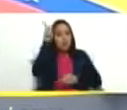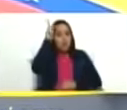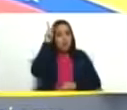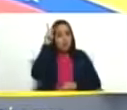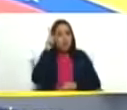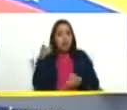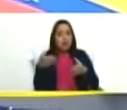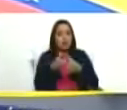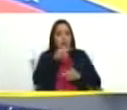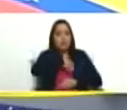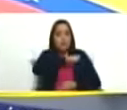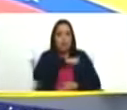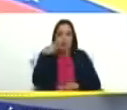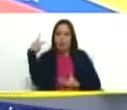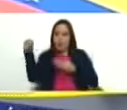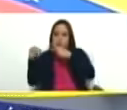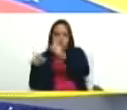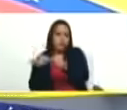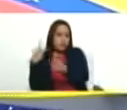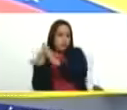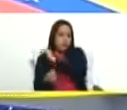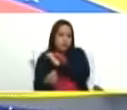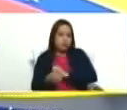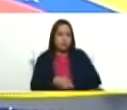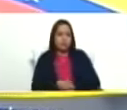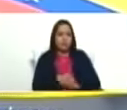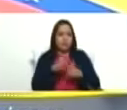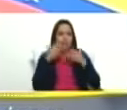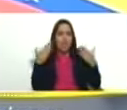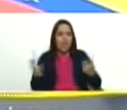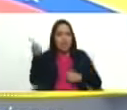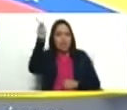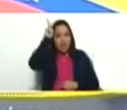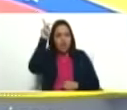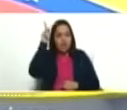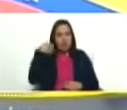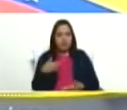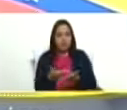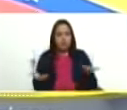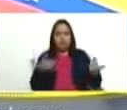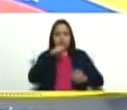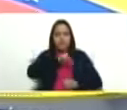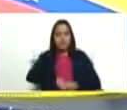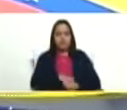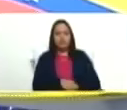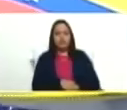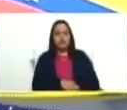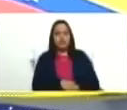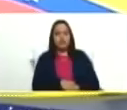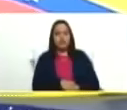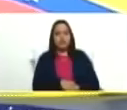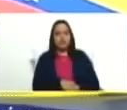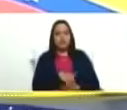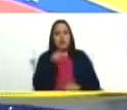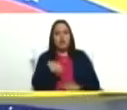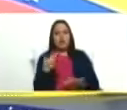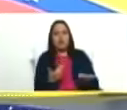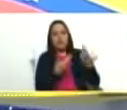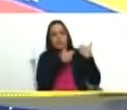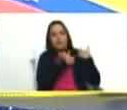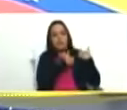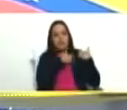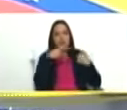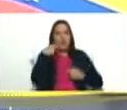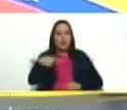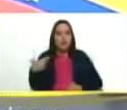Nuestros grandes caciques que nos dejaron su legado. Y también tenemos a la responsable política del eje 7,